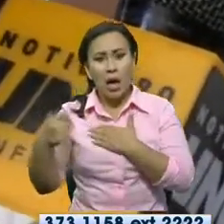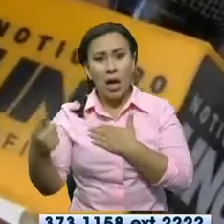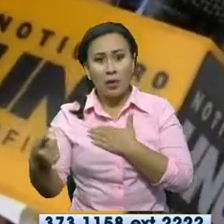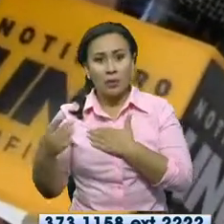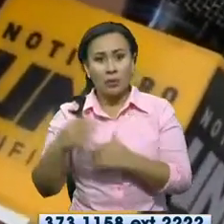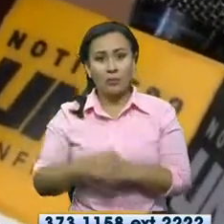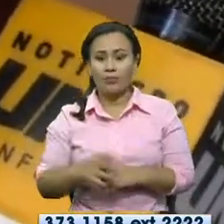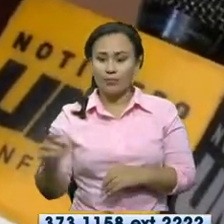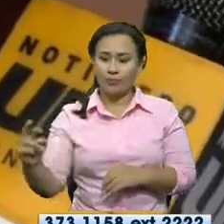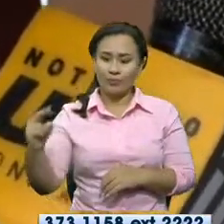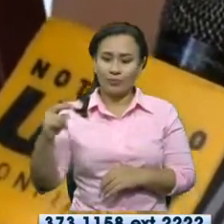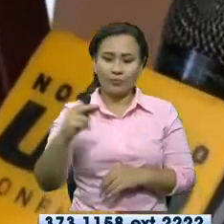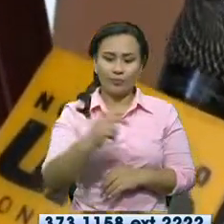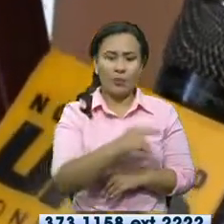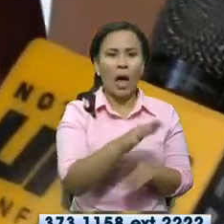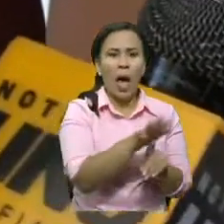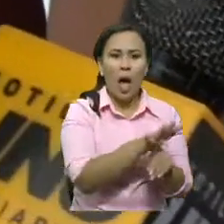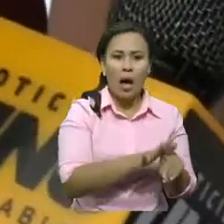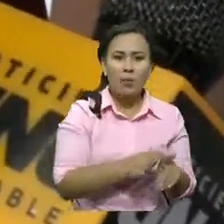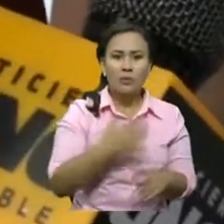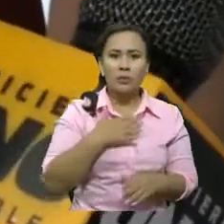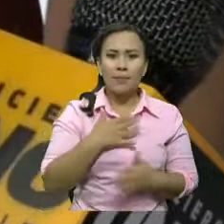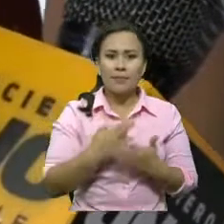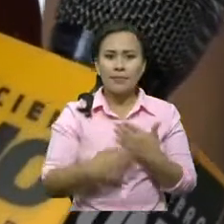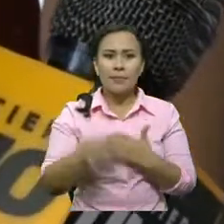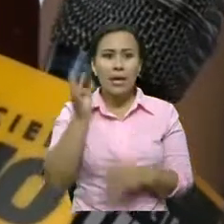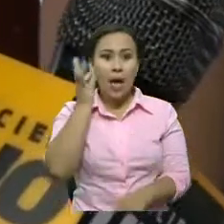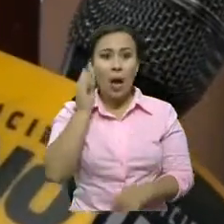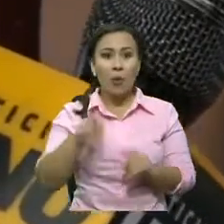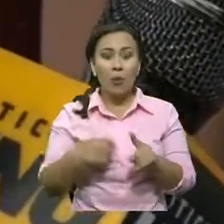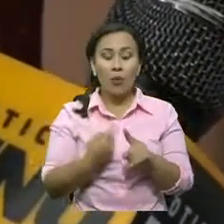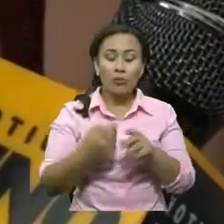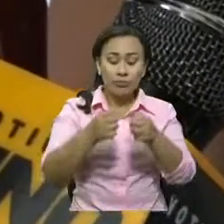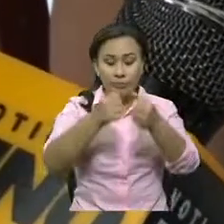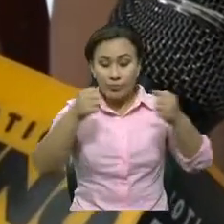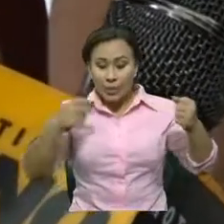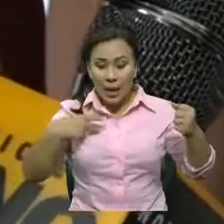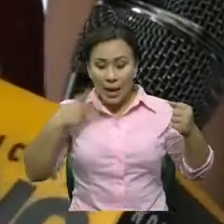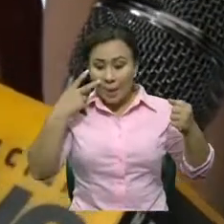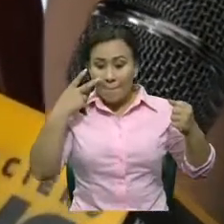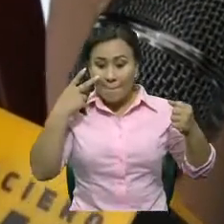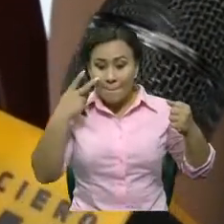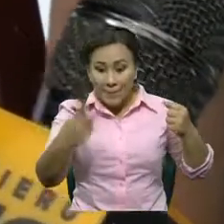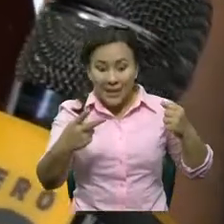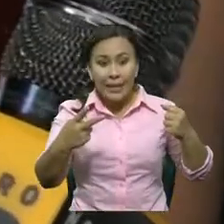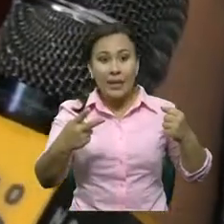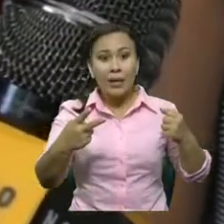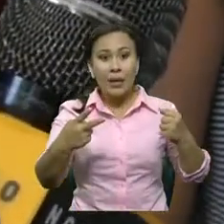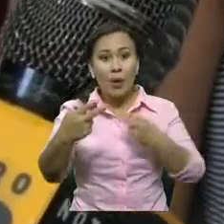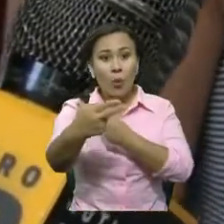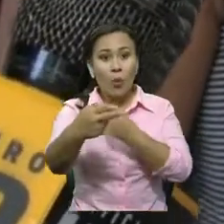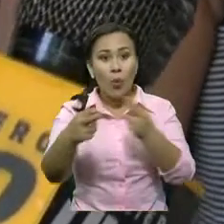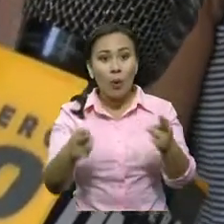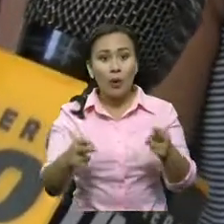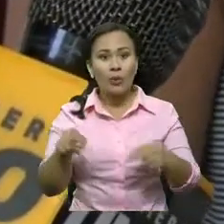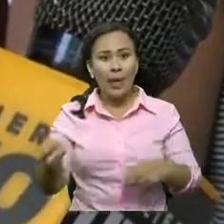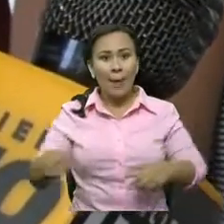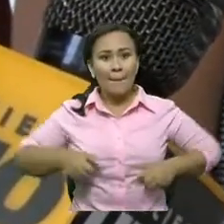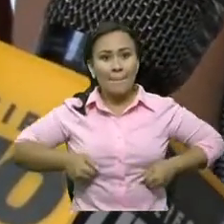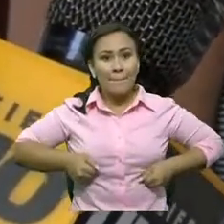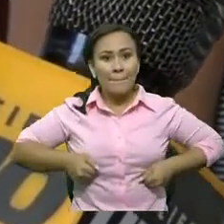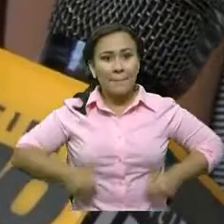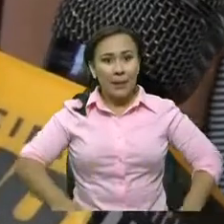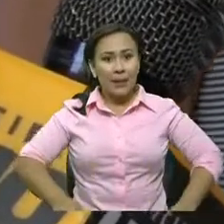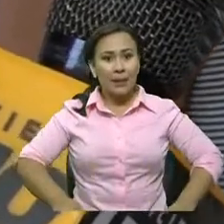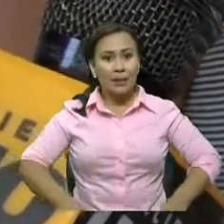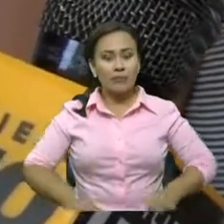subió a hacerle cosas a la niña y yo, cuando subí a ver a la nena, lo encontré con su pantaloneta en la